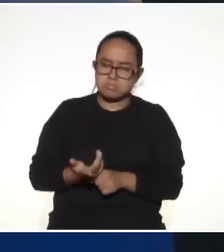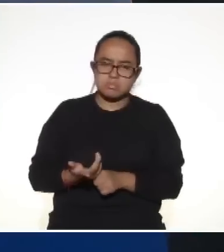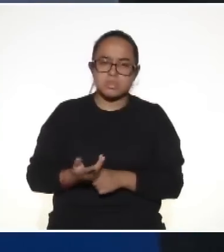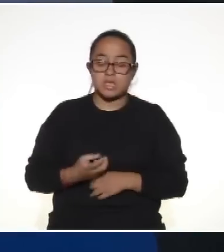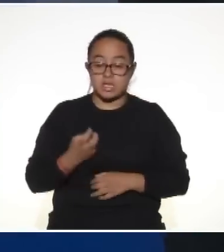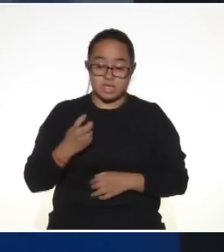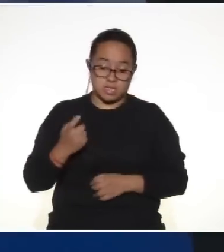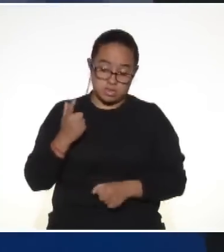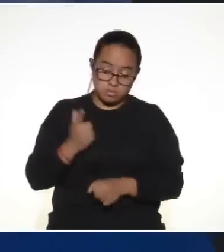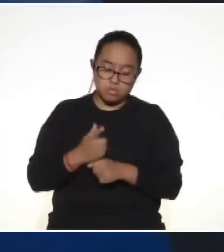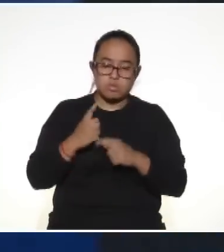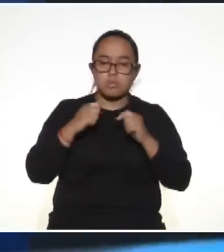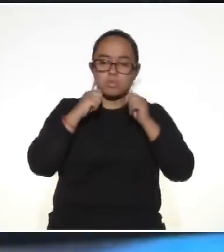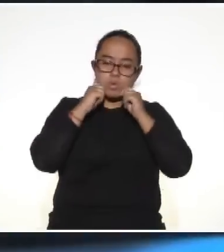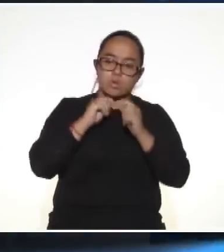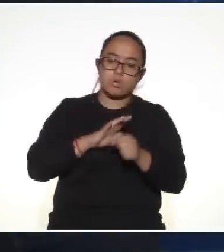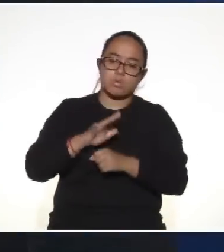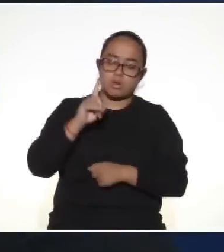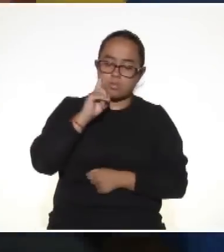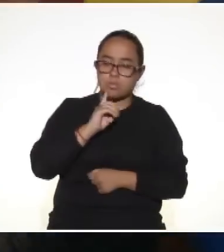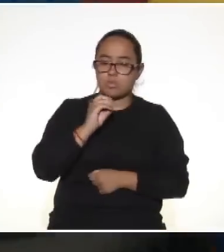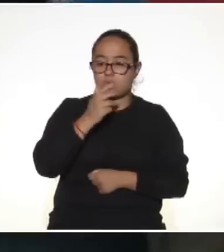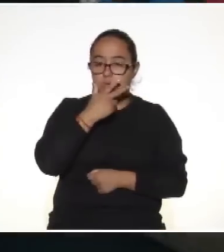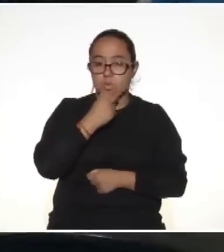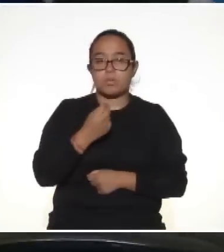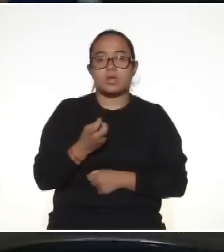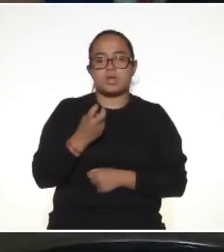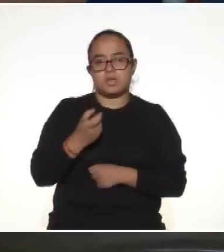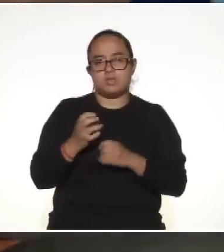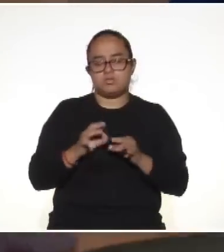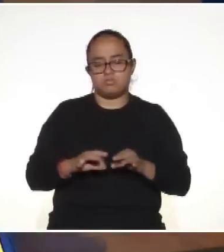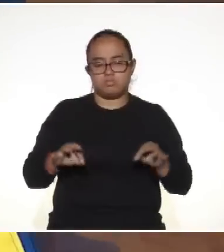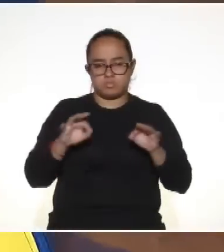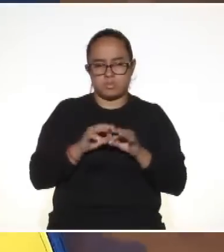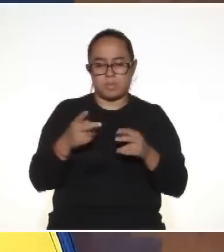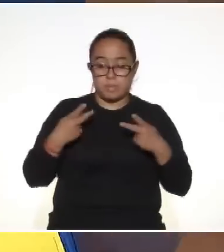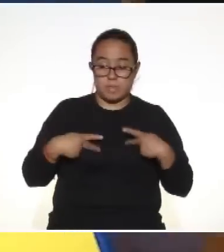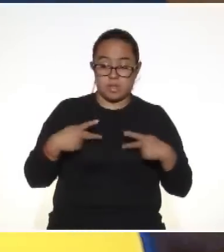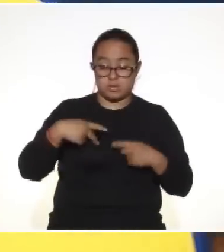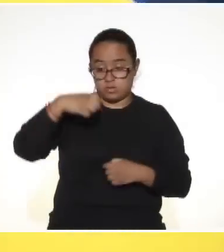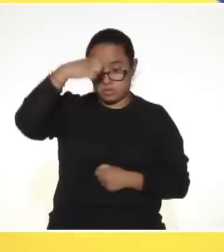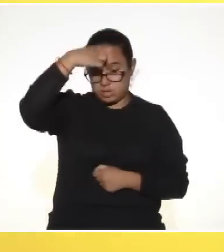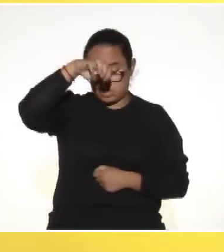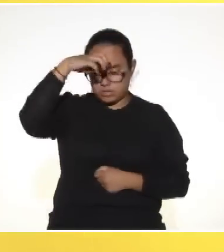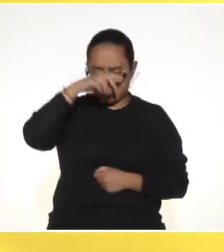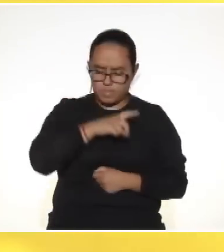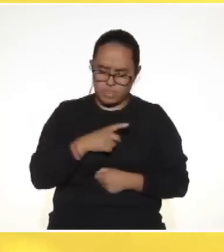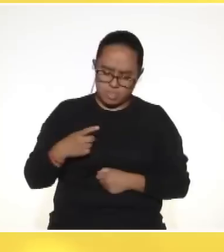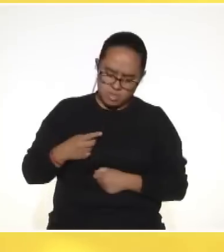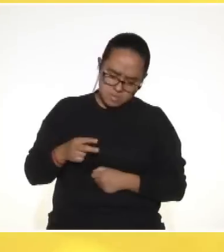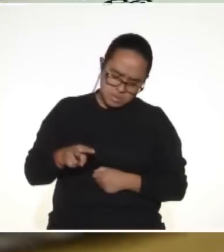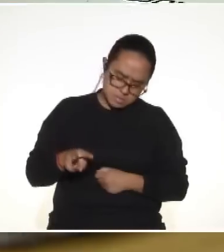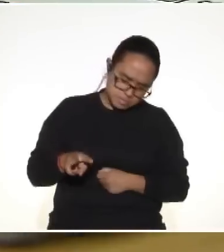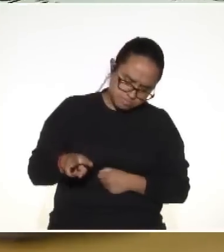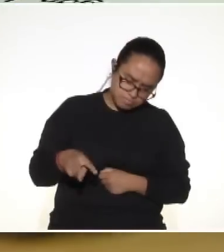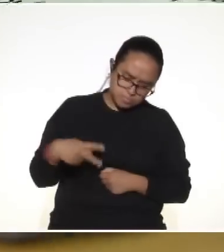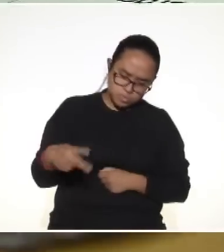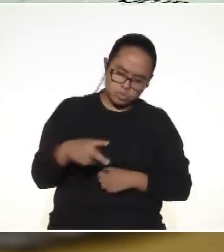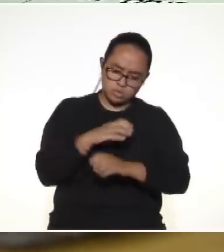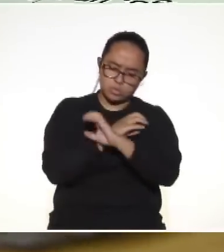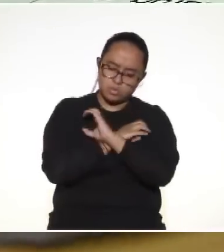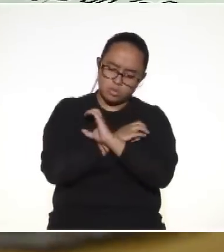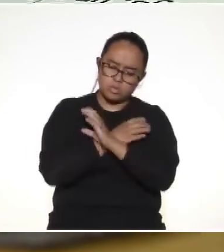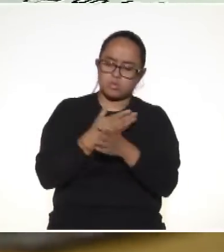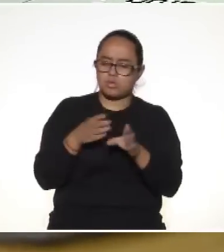diagnóstico, sin importar el género, es fundamental que expertos en la materia observen con detenimiento la conducta